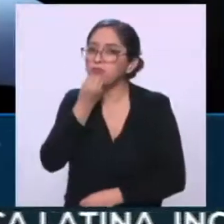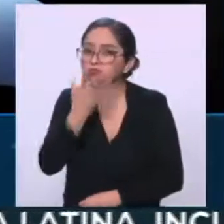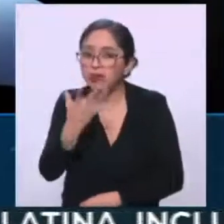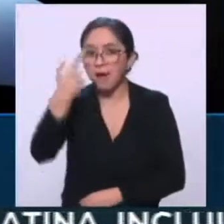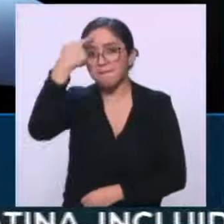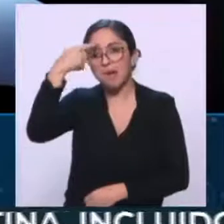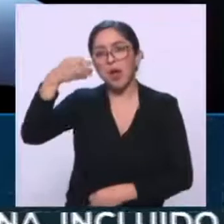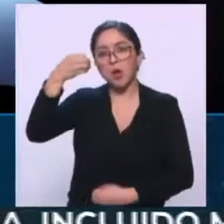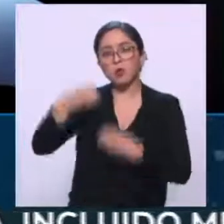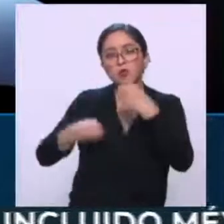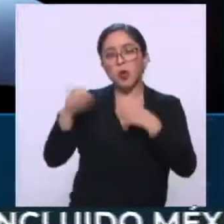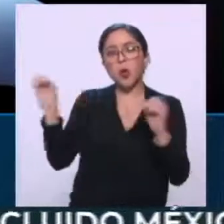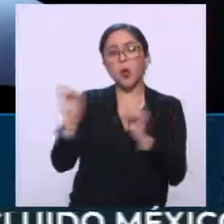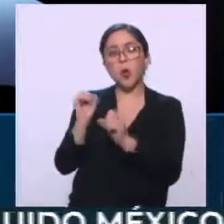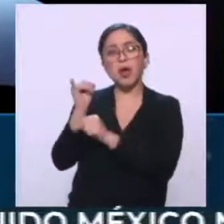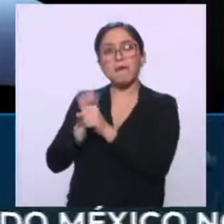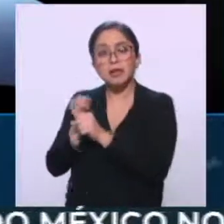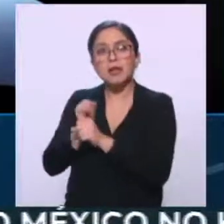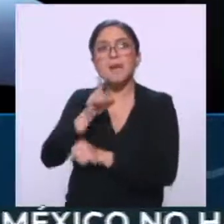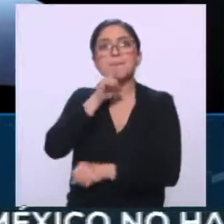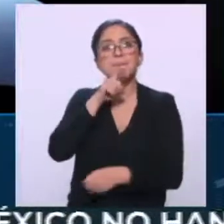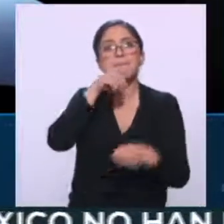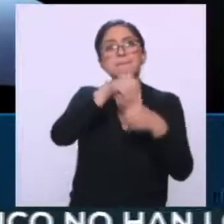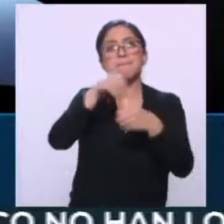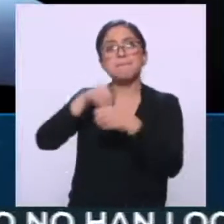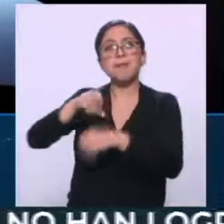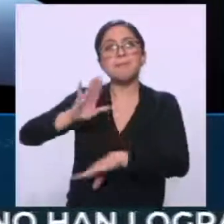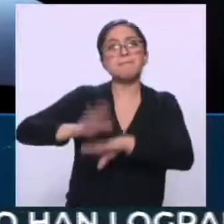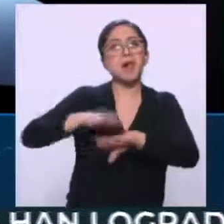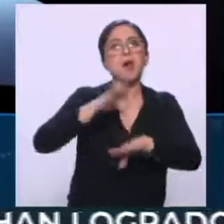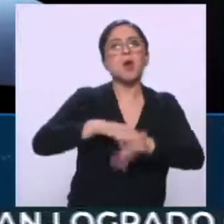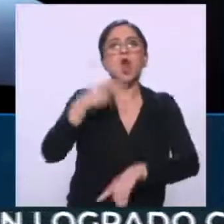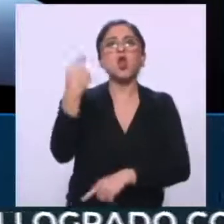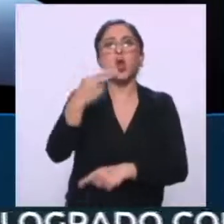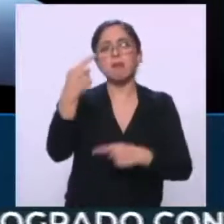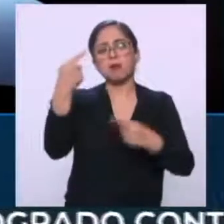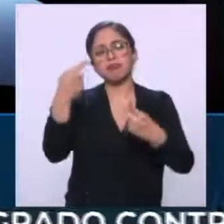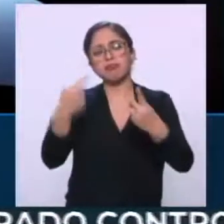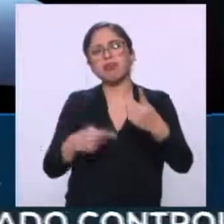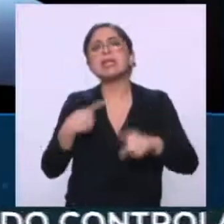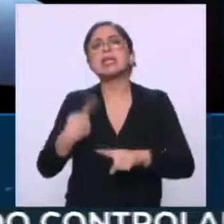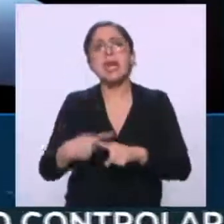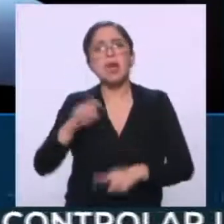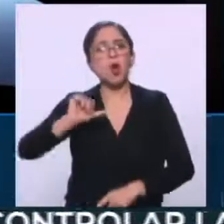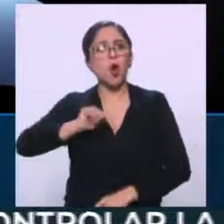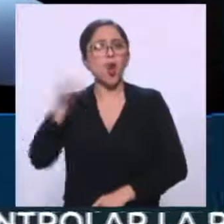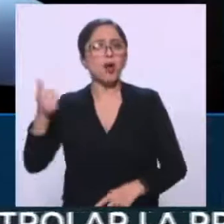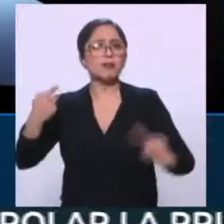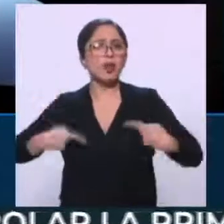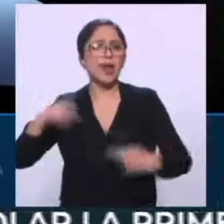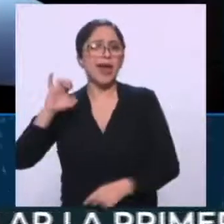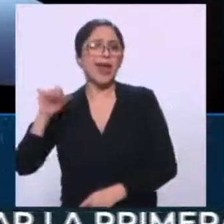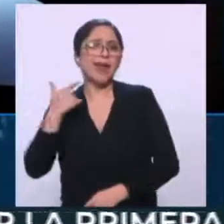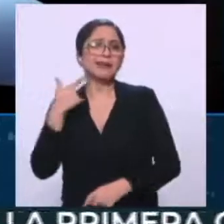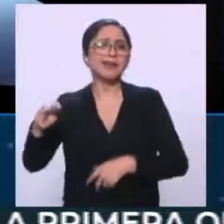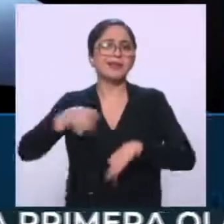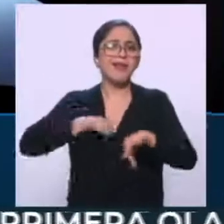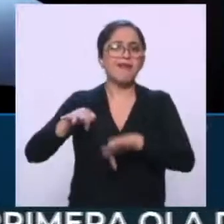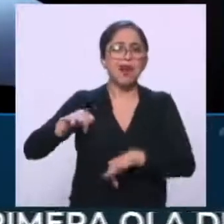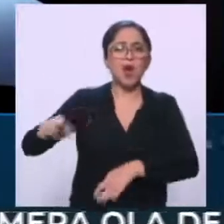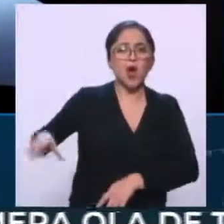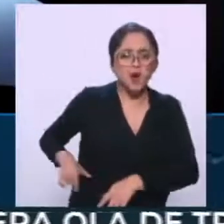una investigación y salgan más nombres de más militares y de más exfuncionarios y